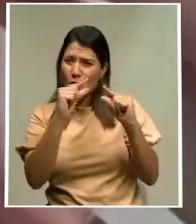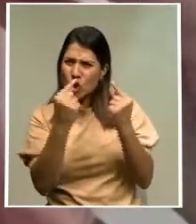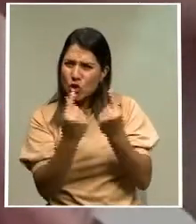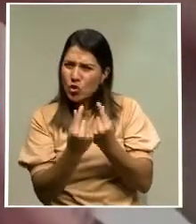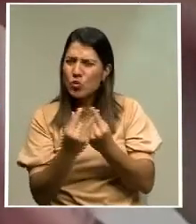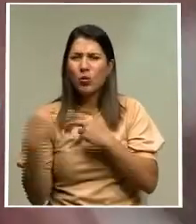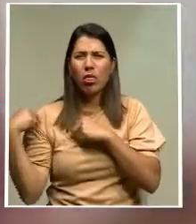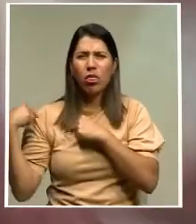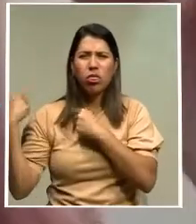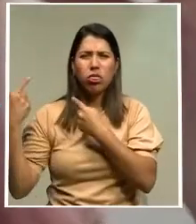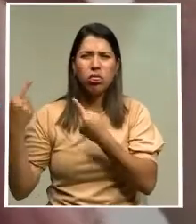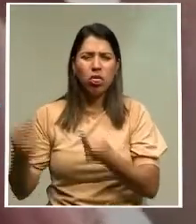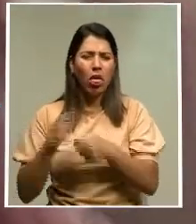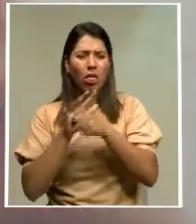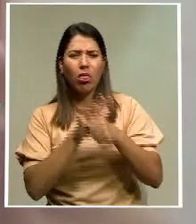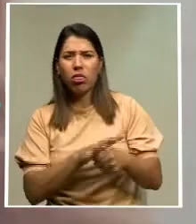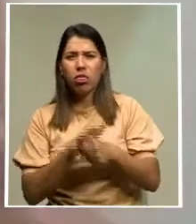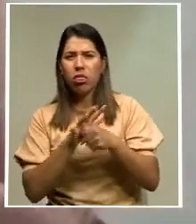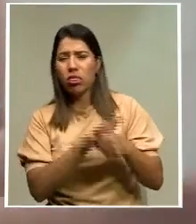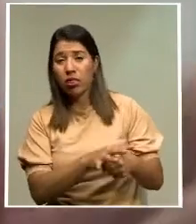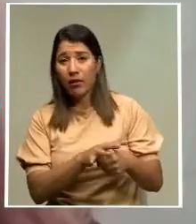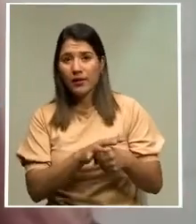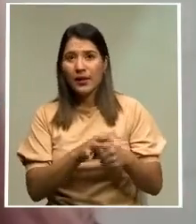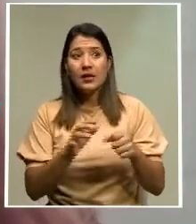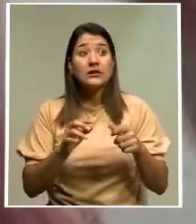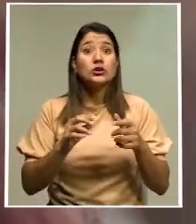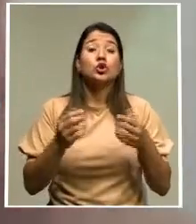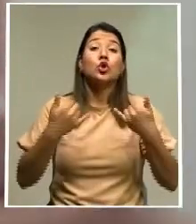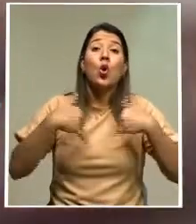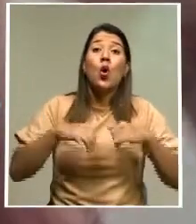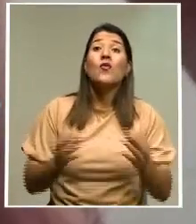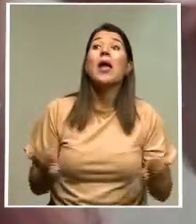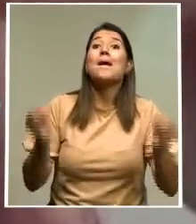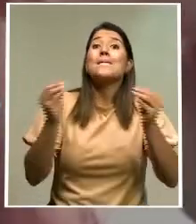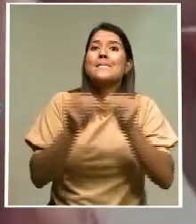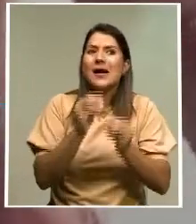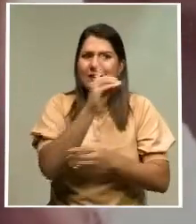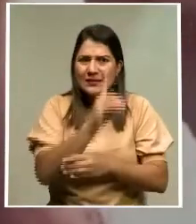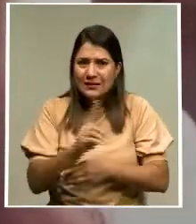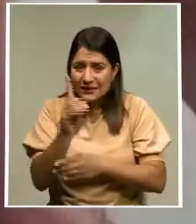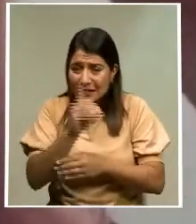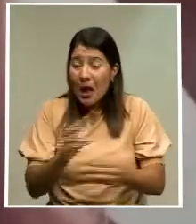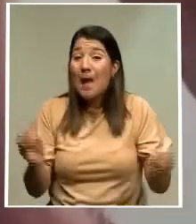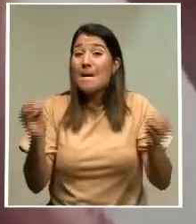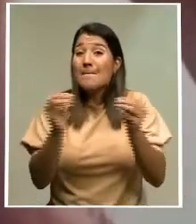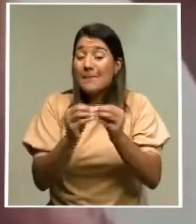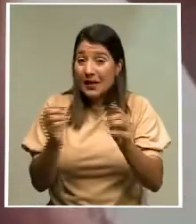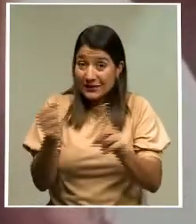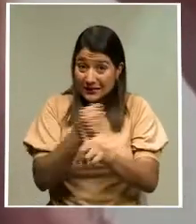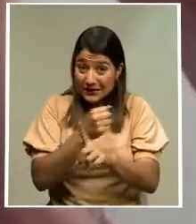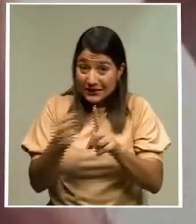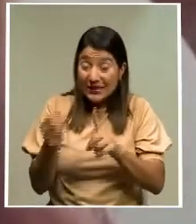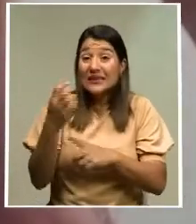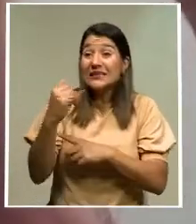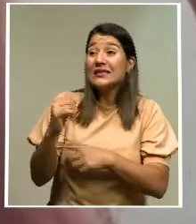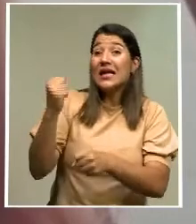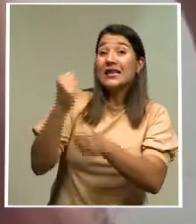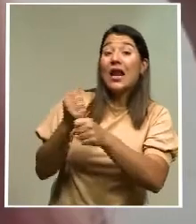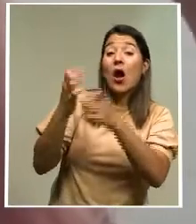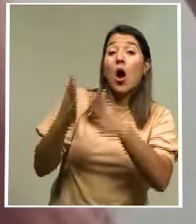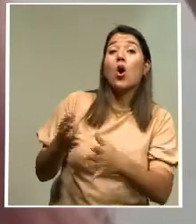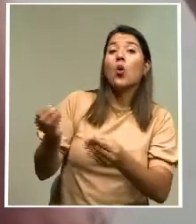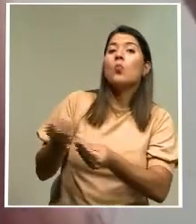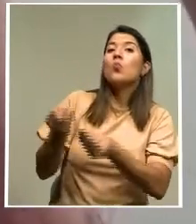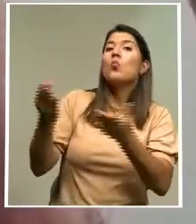y el Estado costarricense van a ser todavía más vulnerabilizados, más discriminados y más violentados si el funcionariado público no